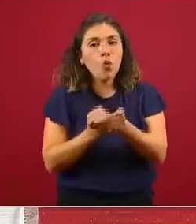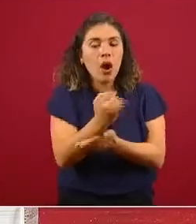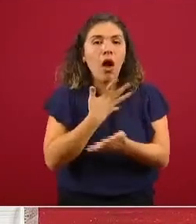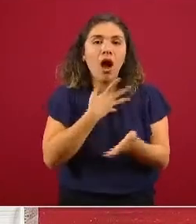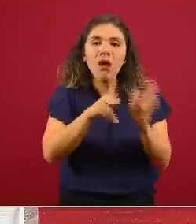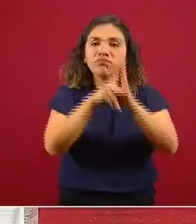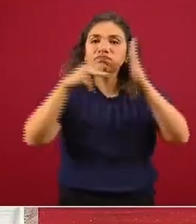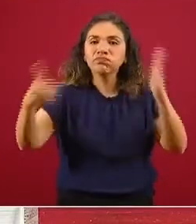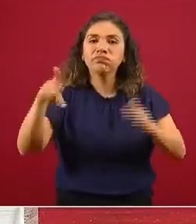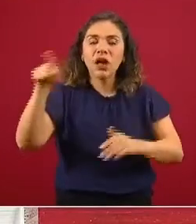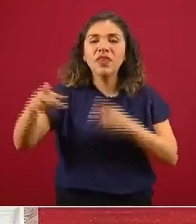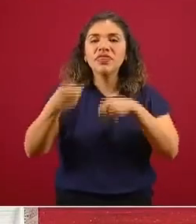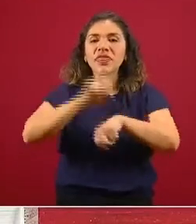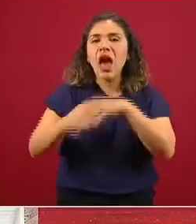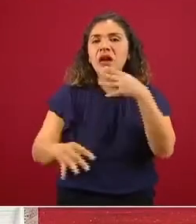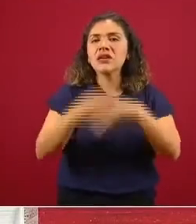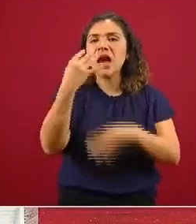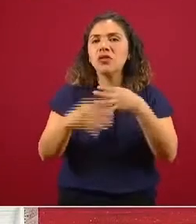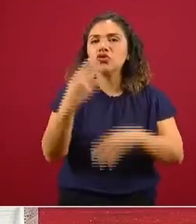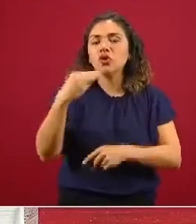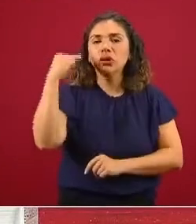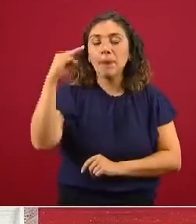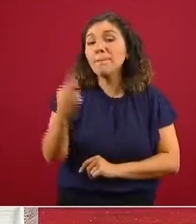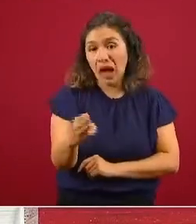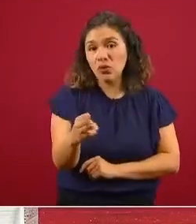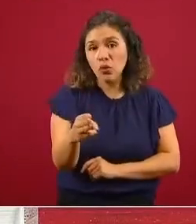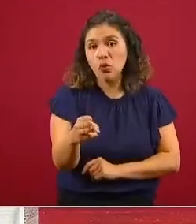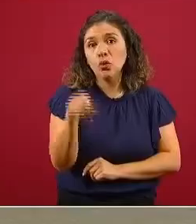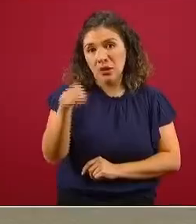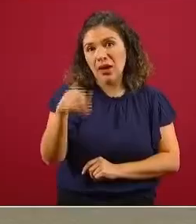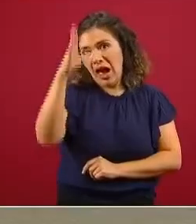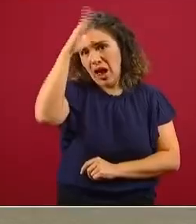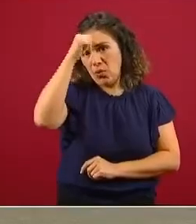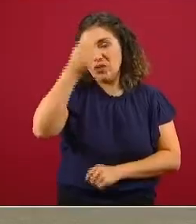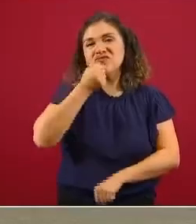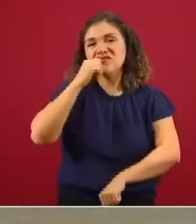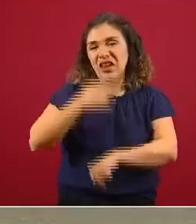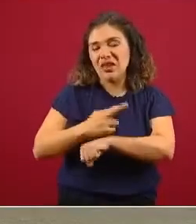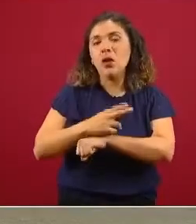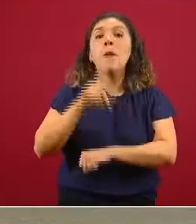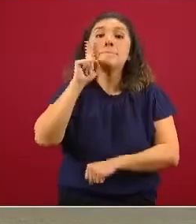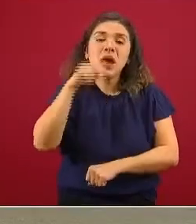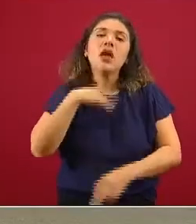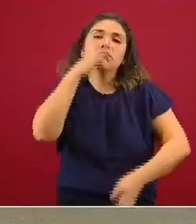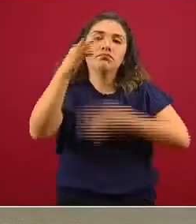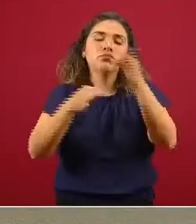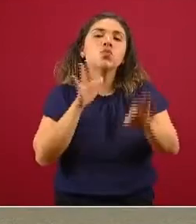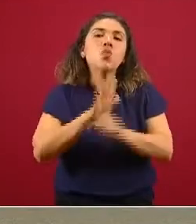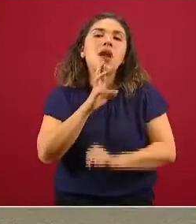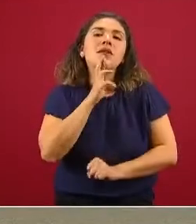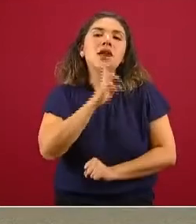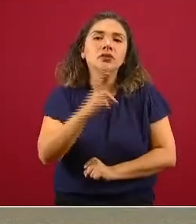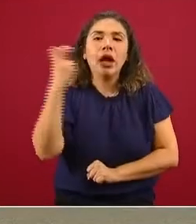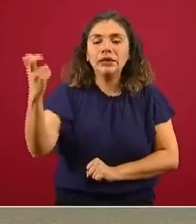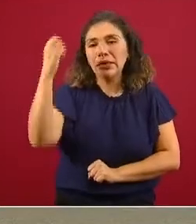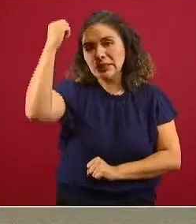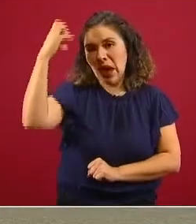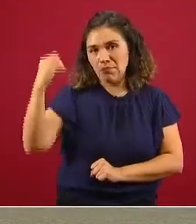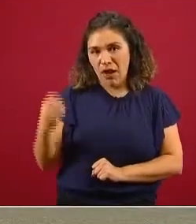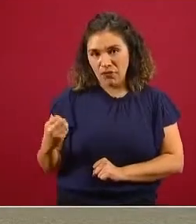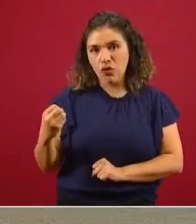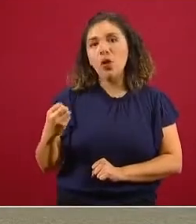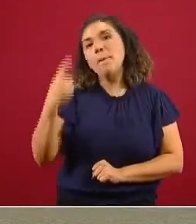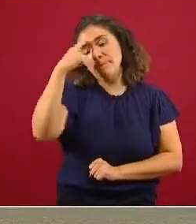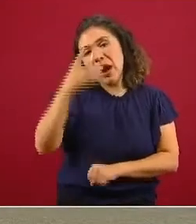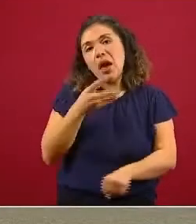está publicado el 14 de mayo, el acuerdo del secretario de Salud. Entonces, mañana publicaremos los resultados del semáforo